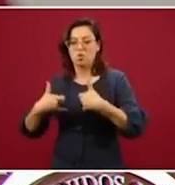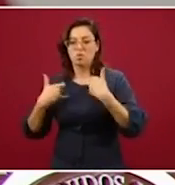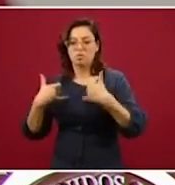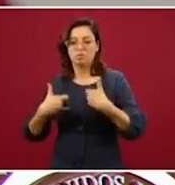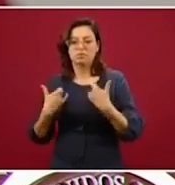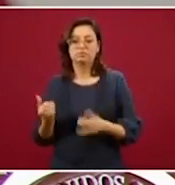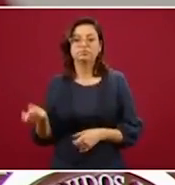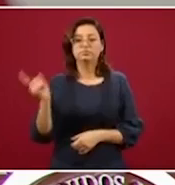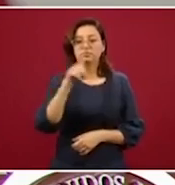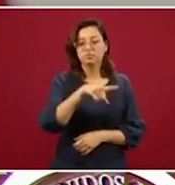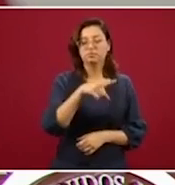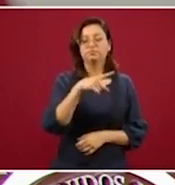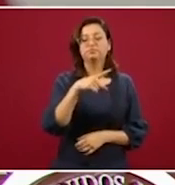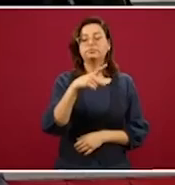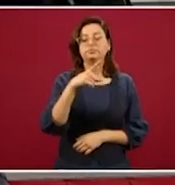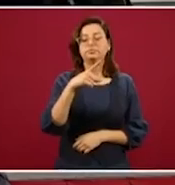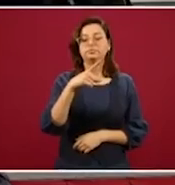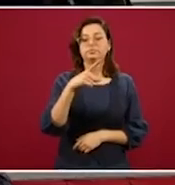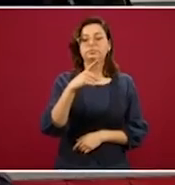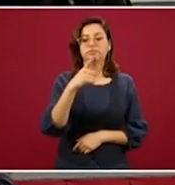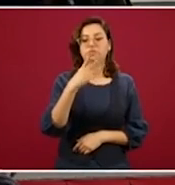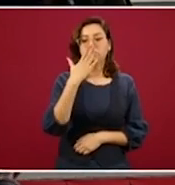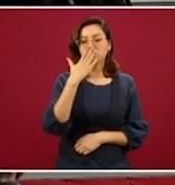Sonora vemos un bajo